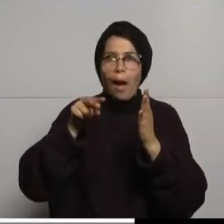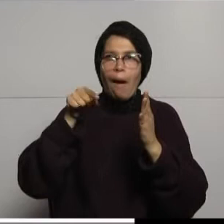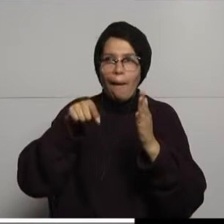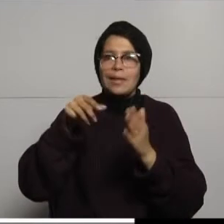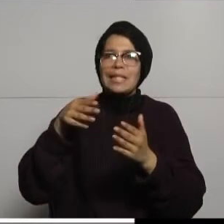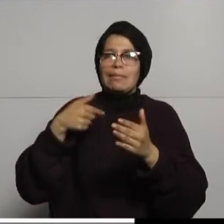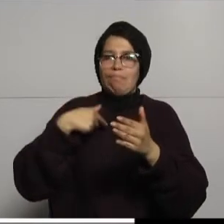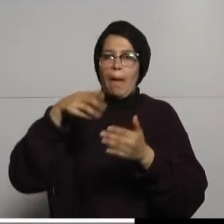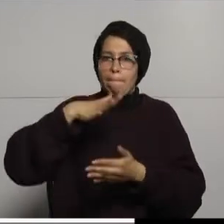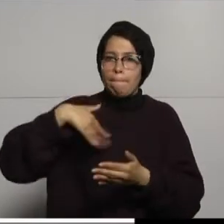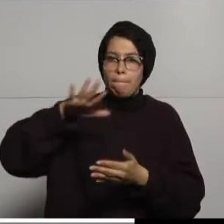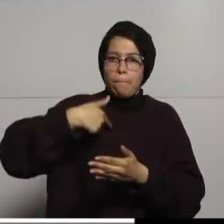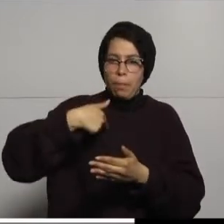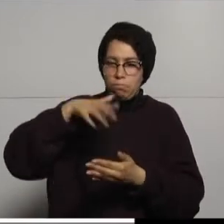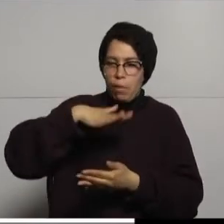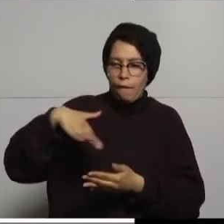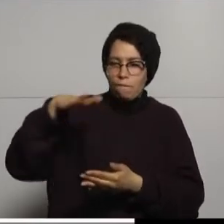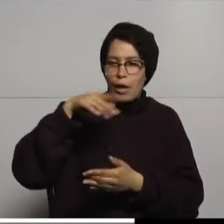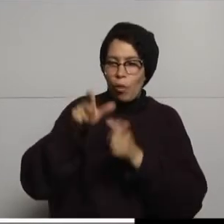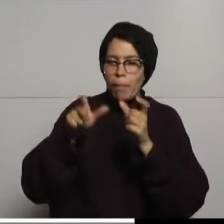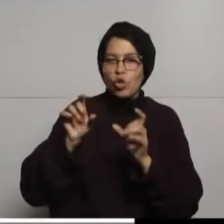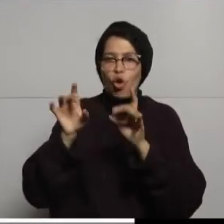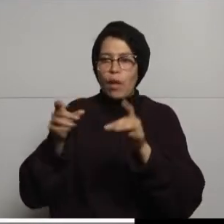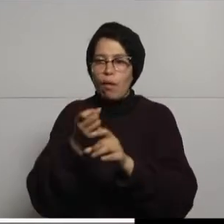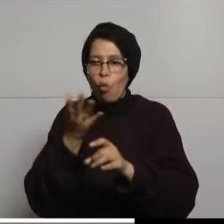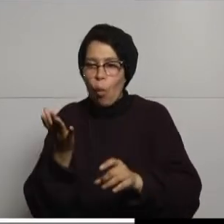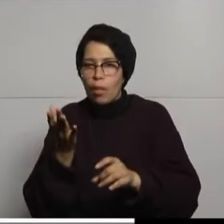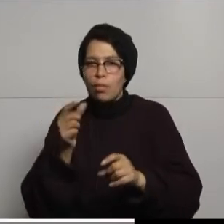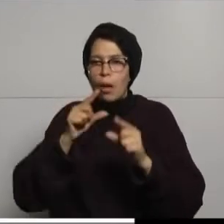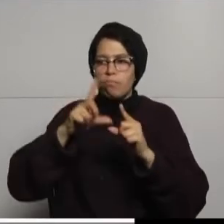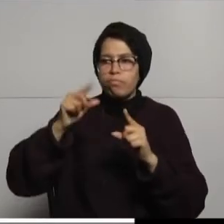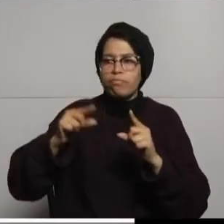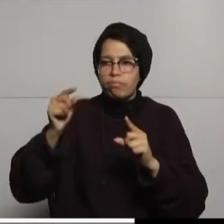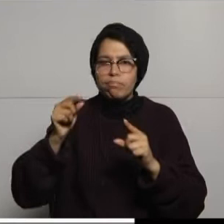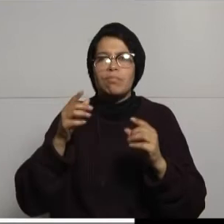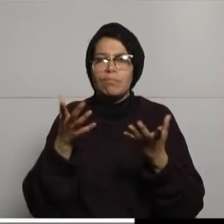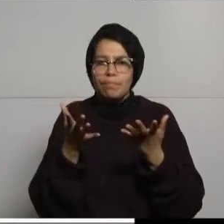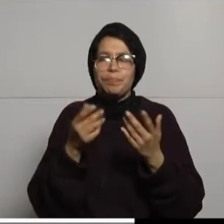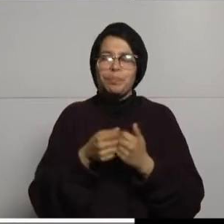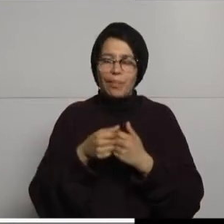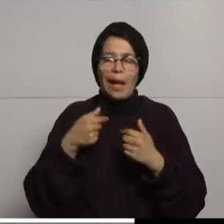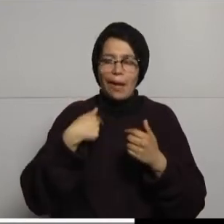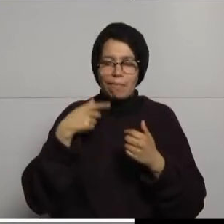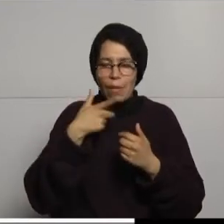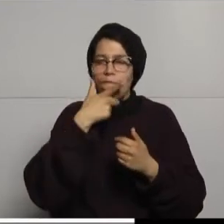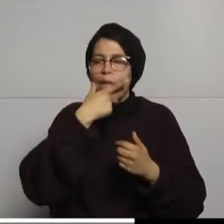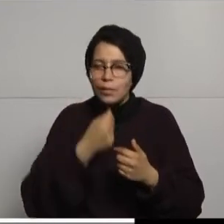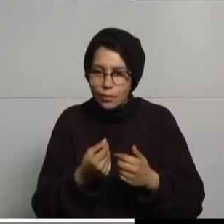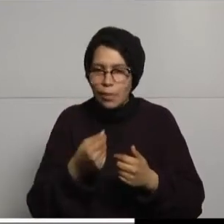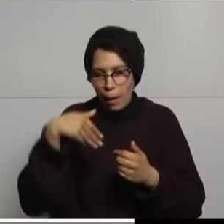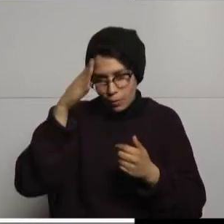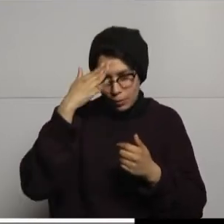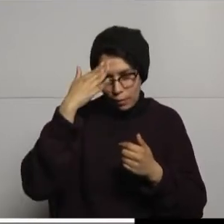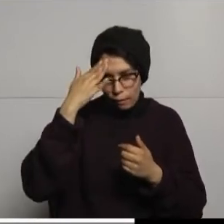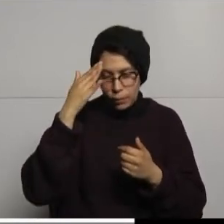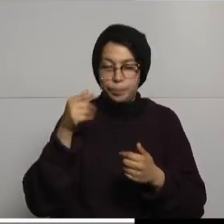santos. Entonces, bueno, pero aquí hay algunas cosas. Si ustedes entran a Medellín Me Cuida, van a encontrar esto, los formularios. Aquí está el formulario